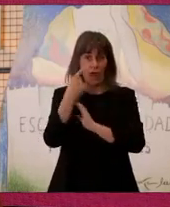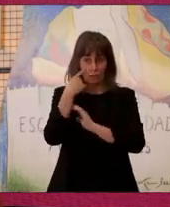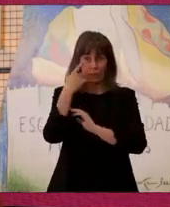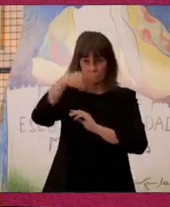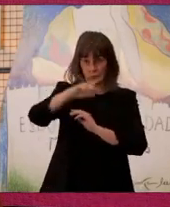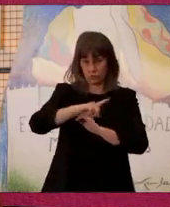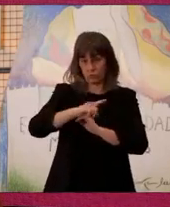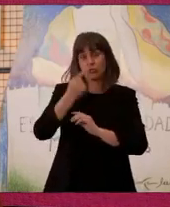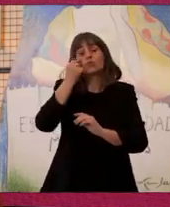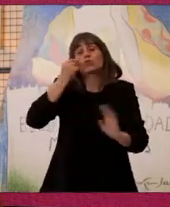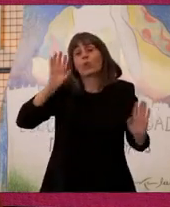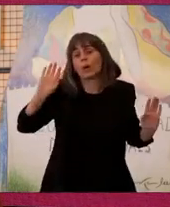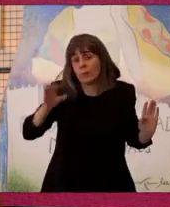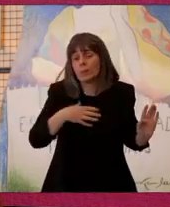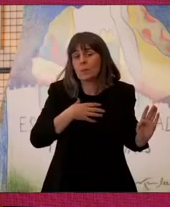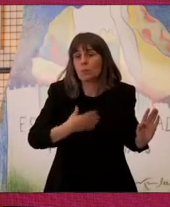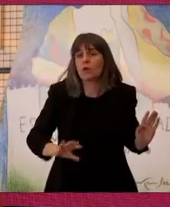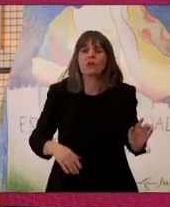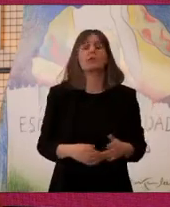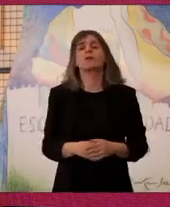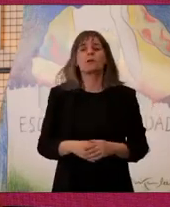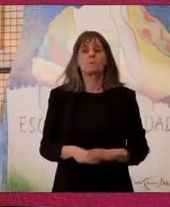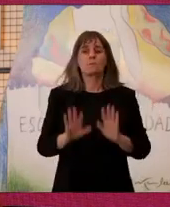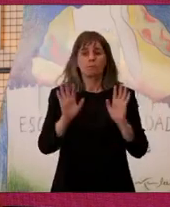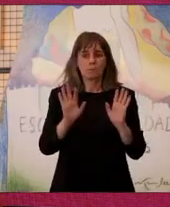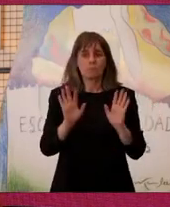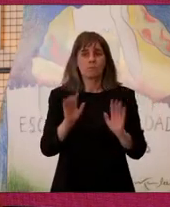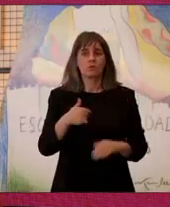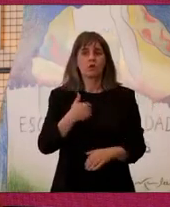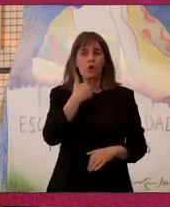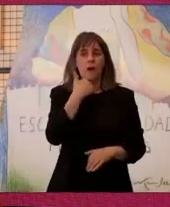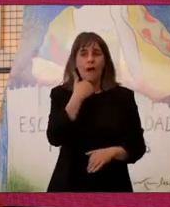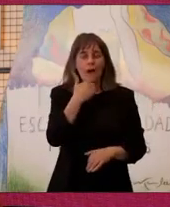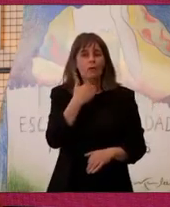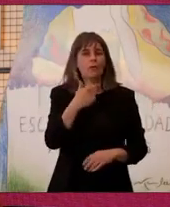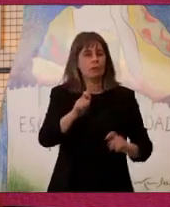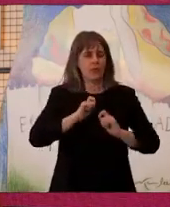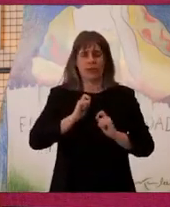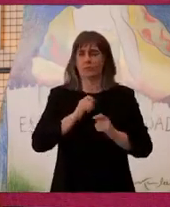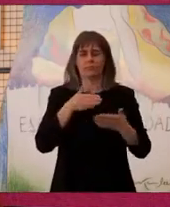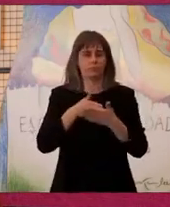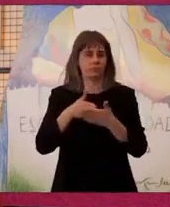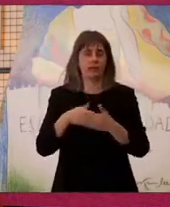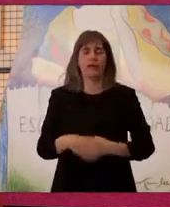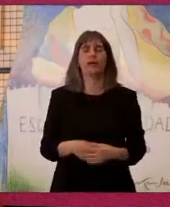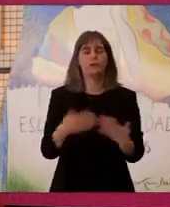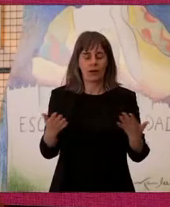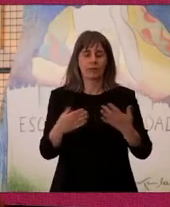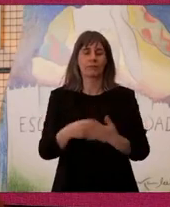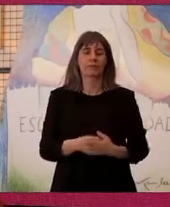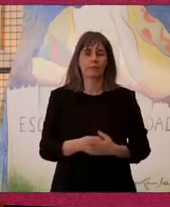ya pero para mí fue algo que me aclaró muchísimo que es lo siguiente